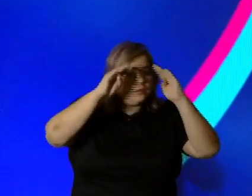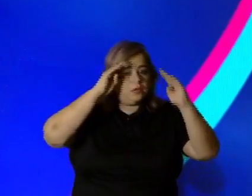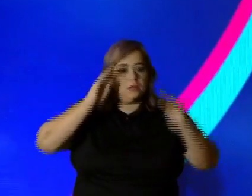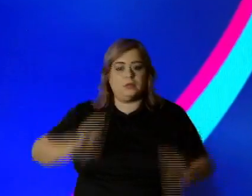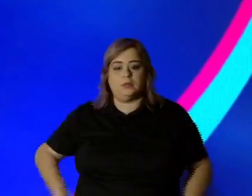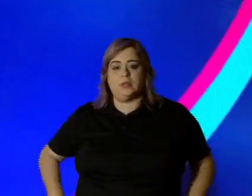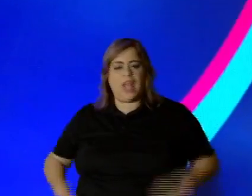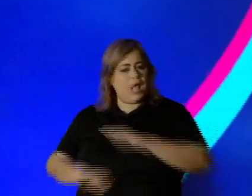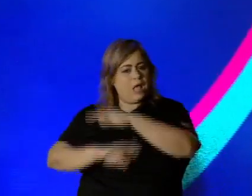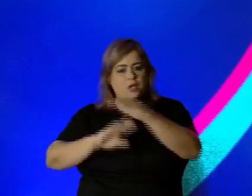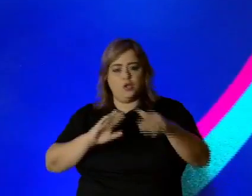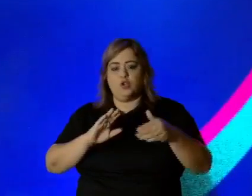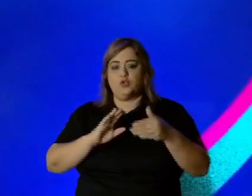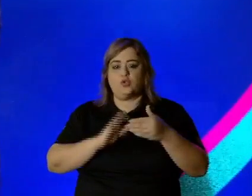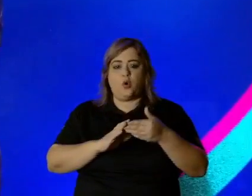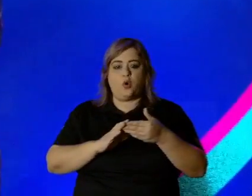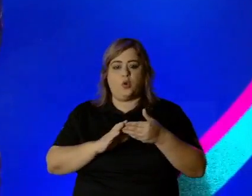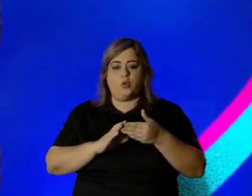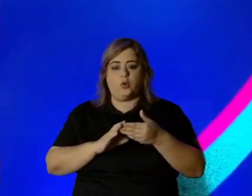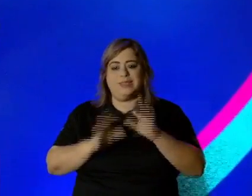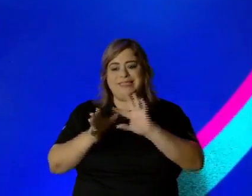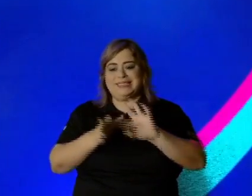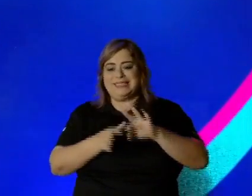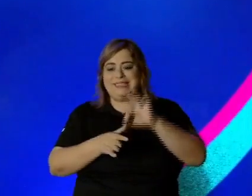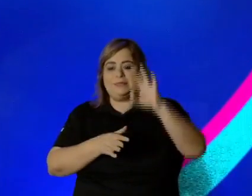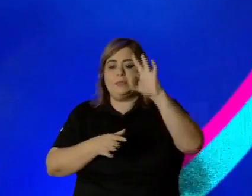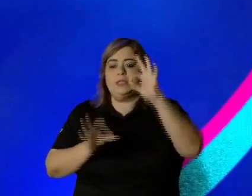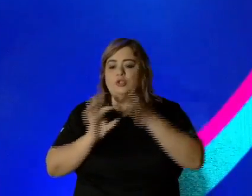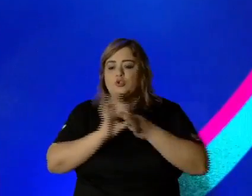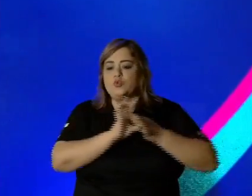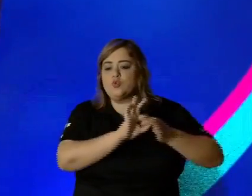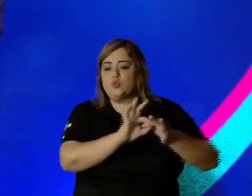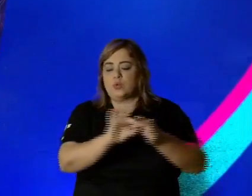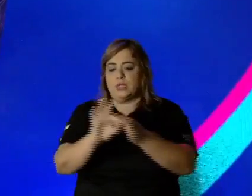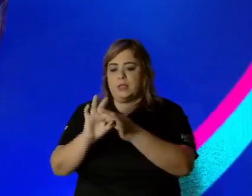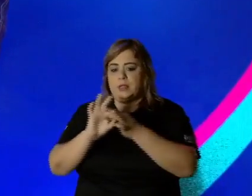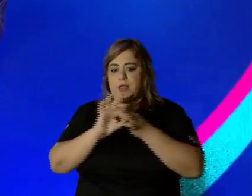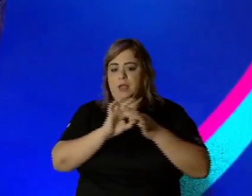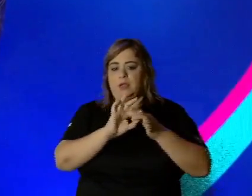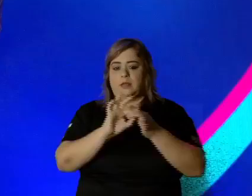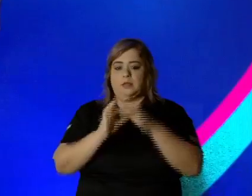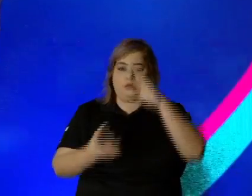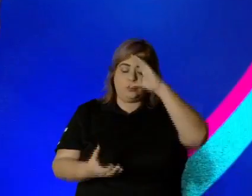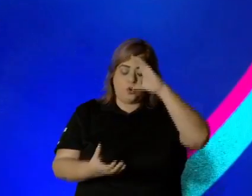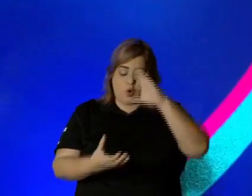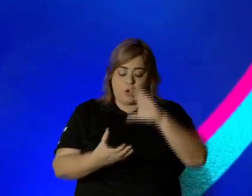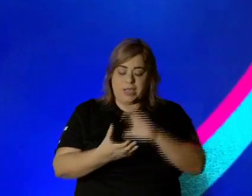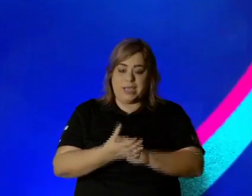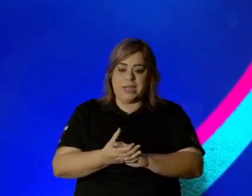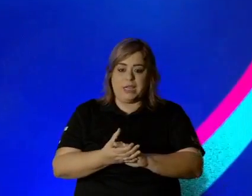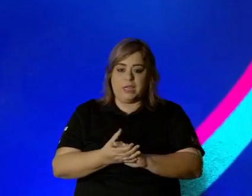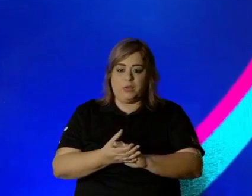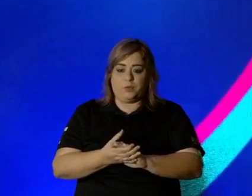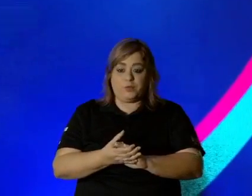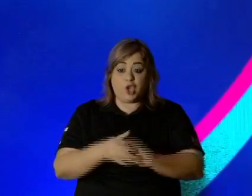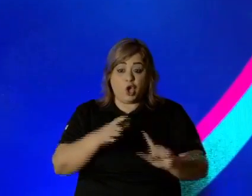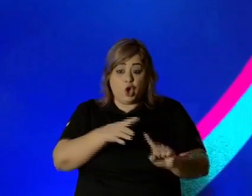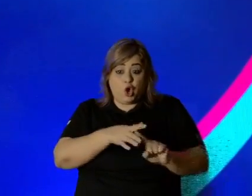Y a todito. Fue bien, yo vi un espíritu de unidad tan bonito, hermano, que yo creo que algo grande comenzó.